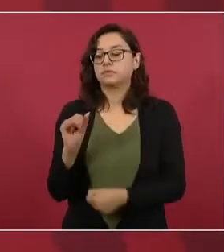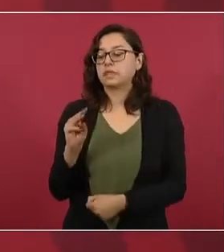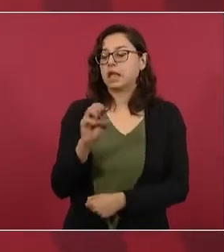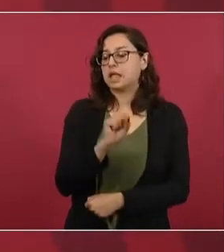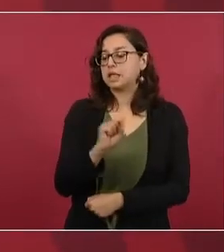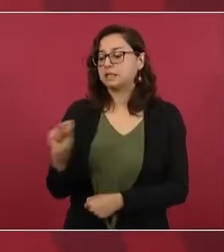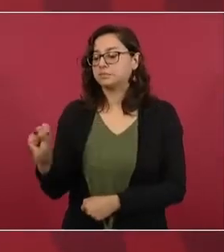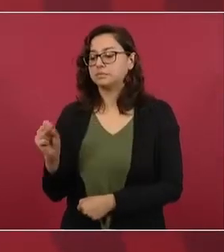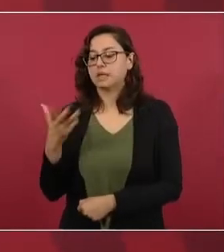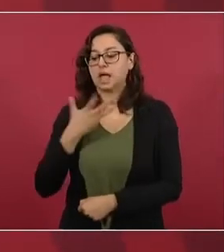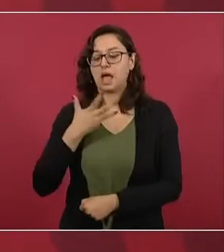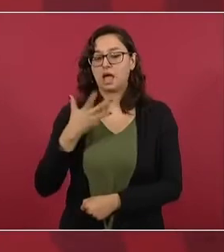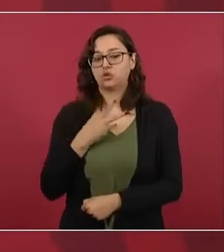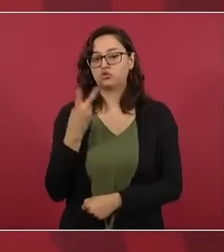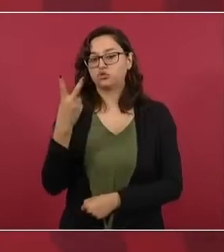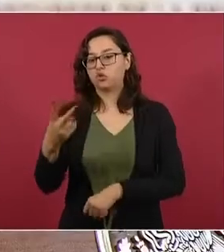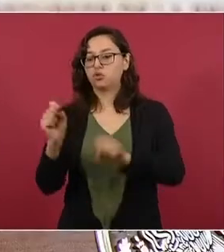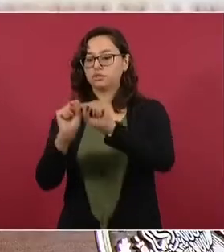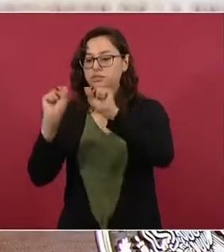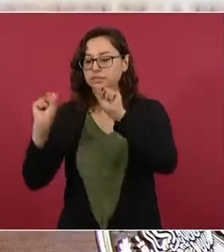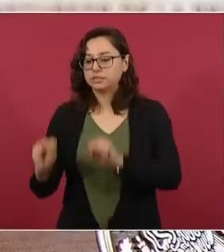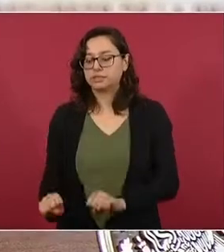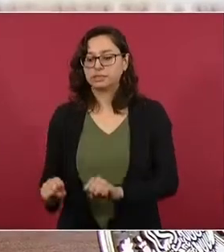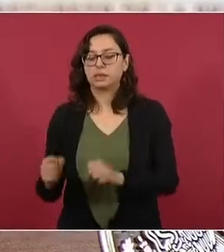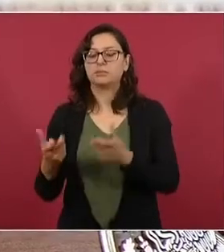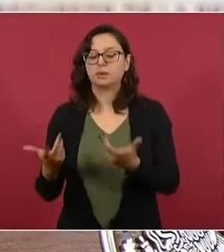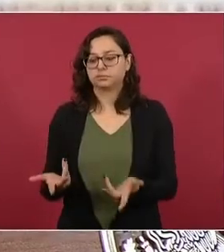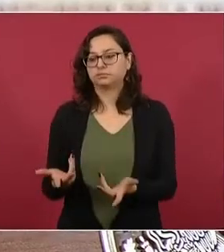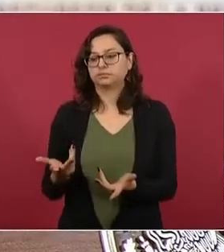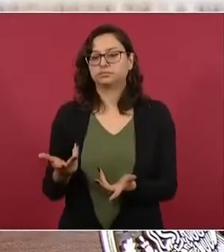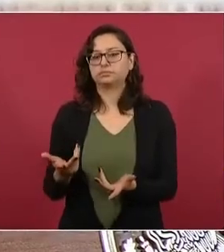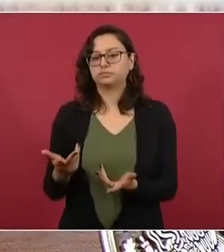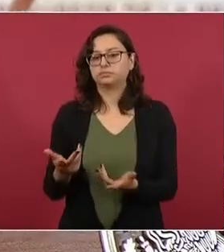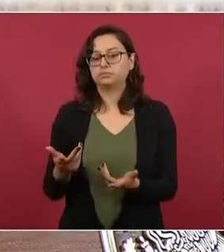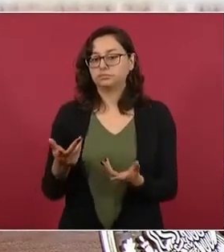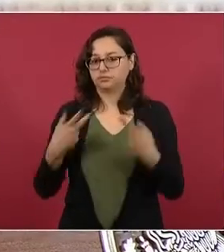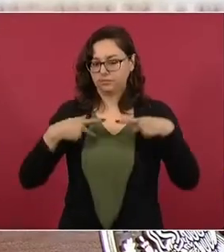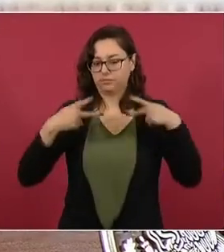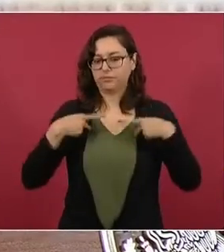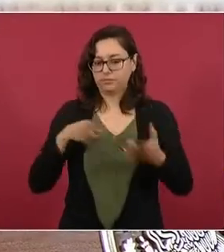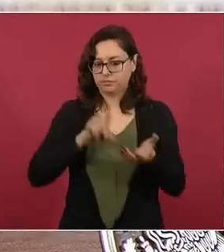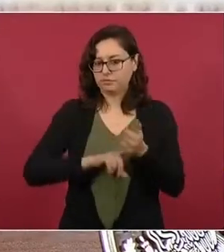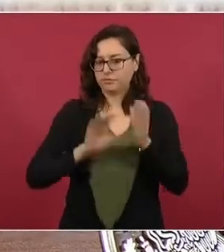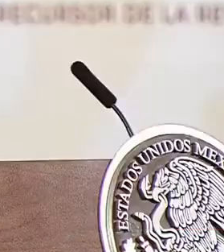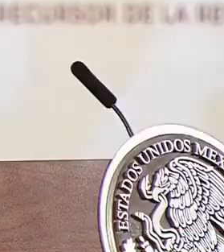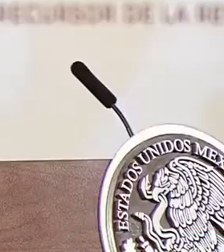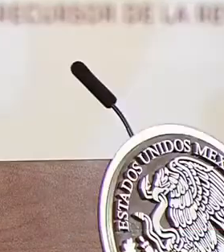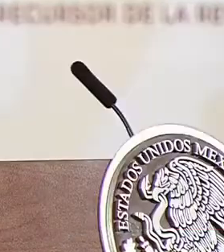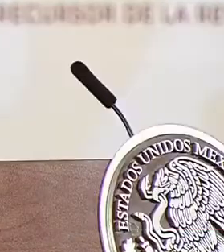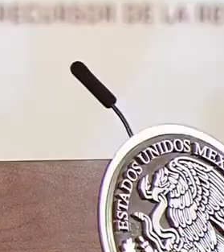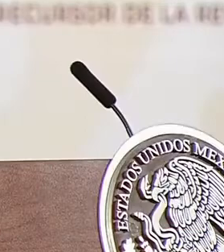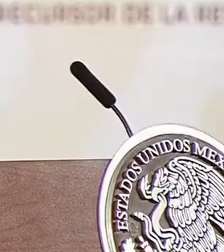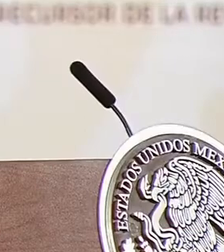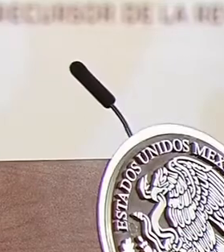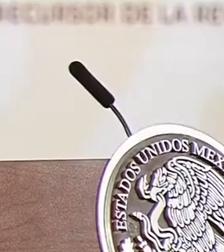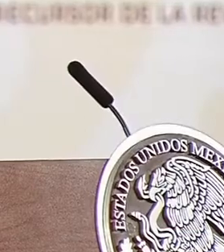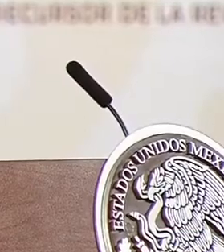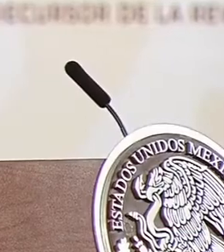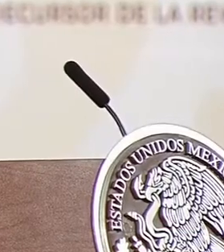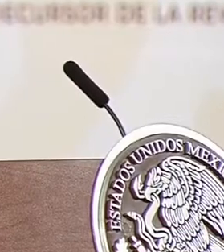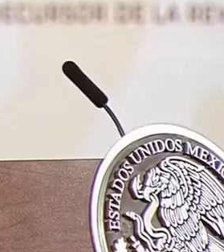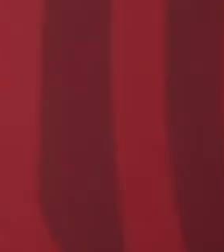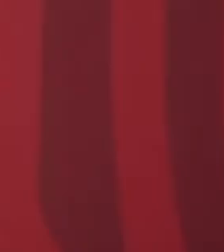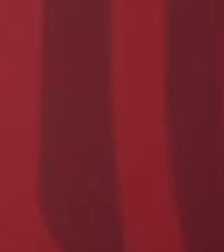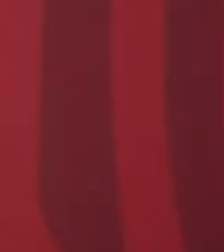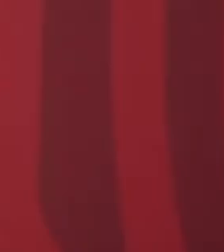el de derechohabientes, como el ISSSTE, y este es un sistema para atender a